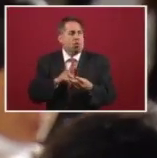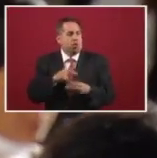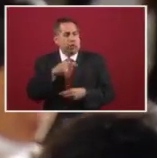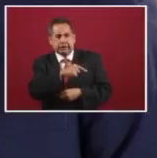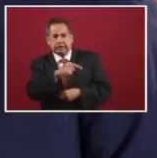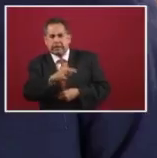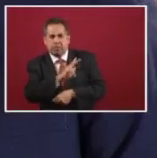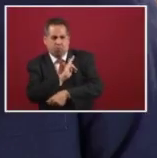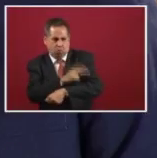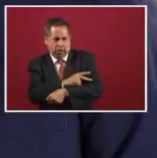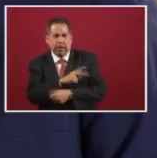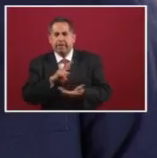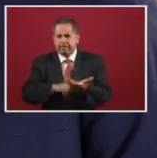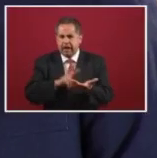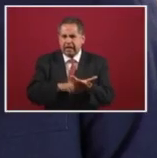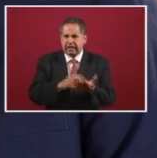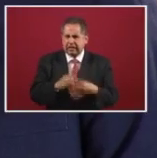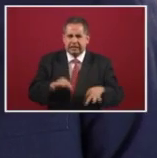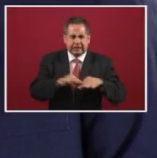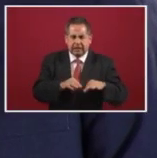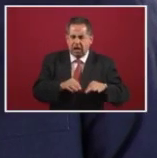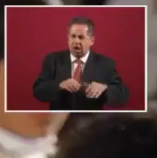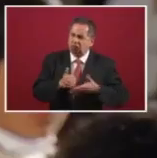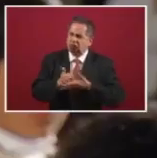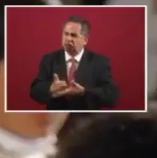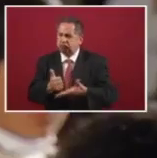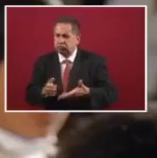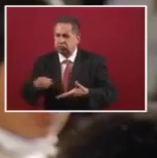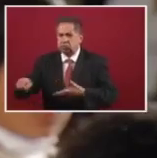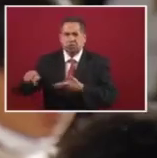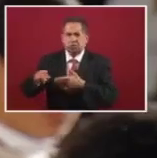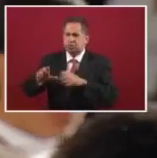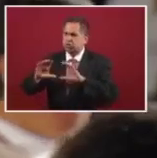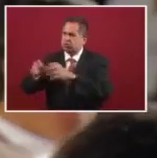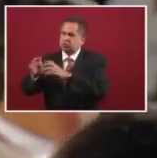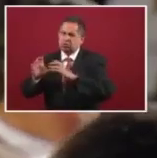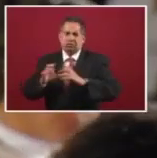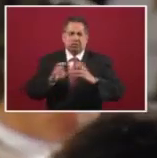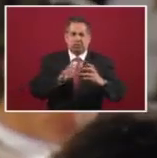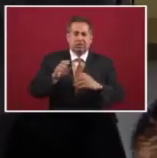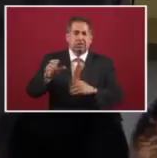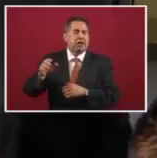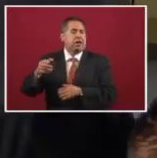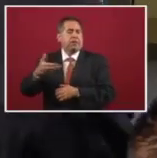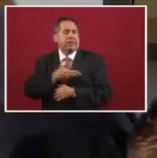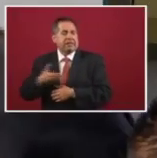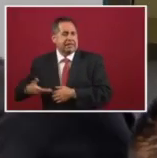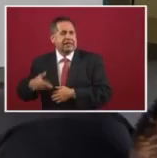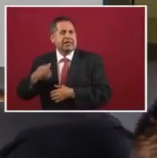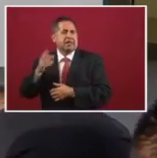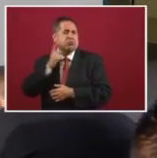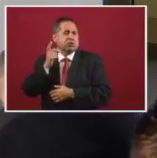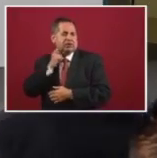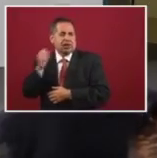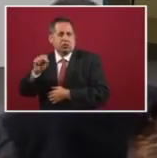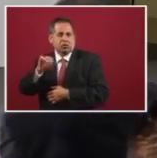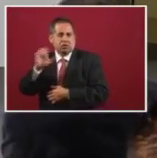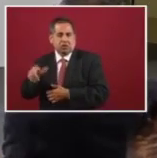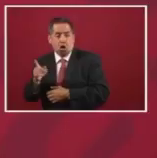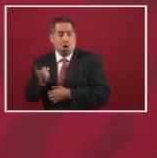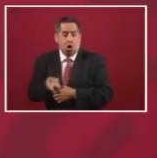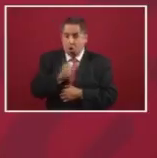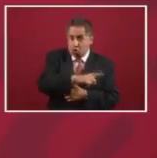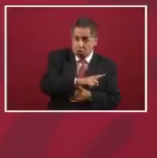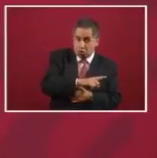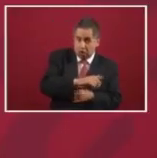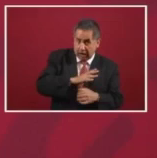que existan más allá de los poderes de la Unión? Esa es la primera pregunta. Pues no deben de